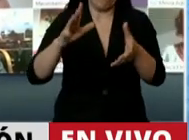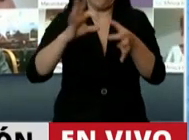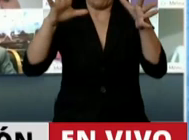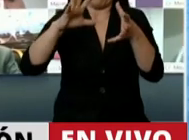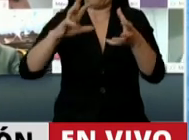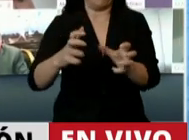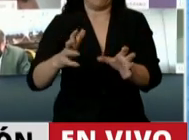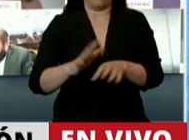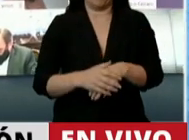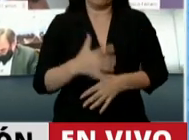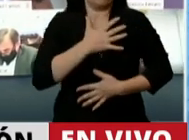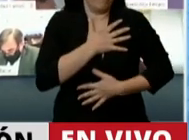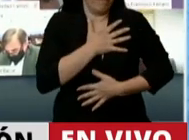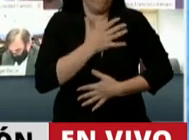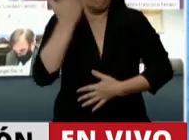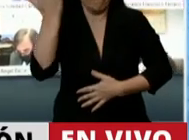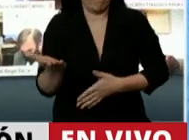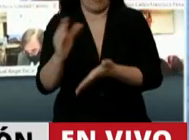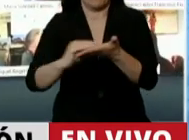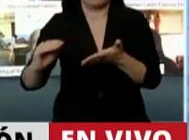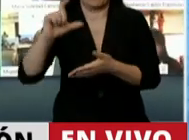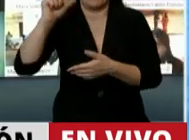Vaya mi cálido afecto a la diputada Camaño.